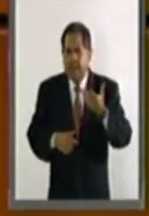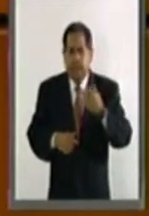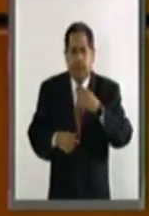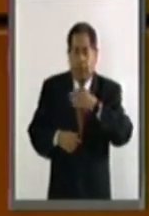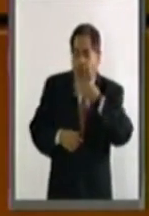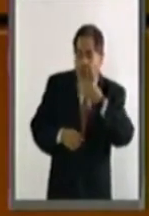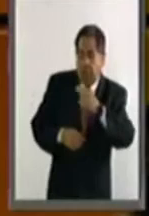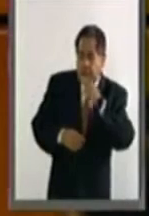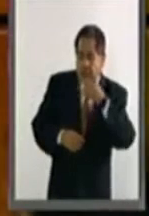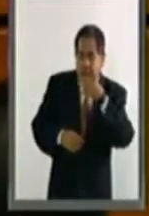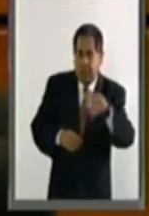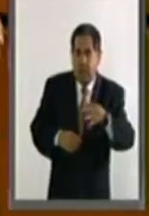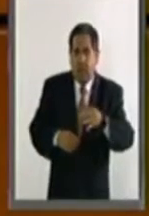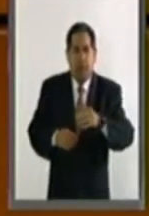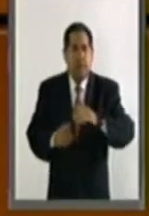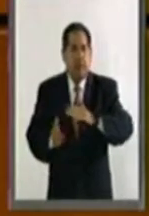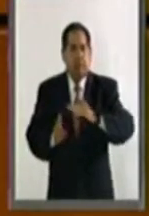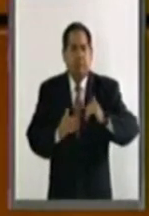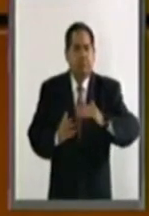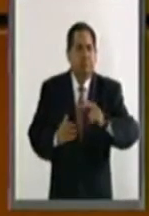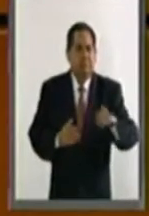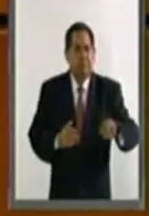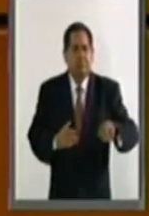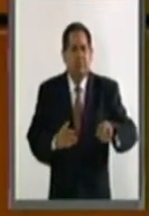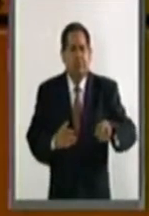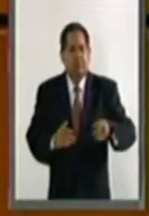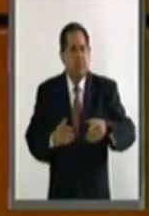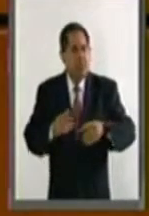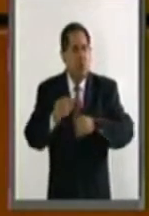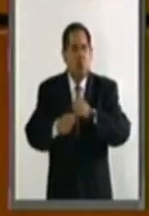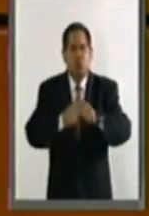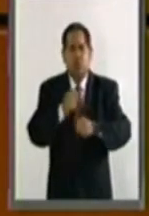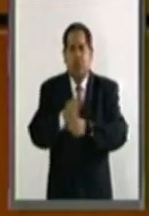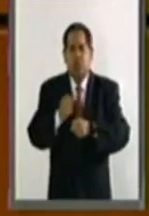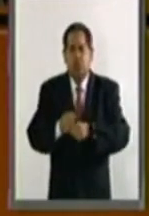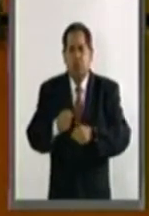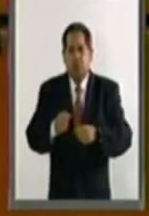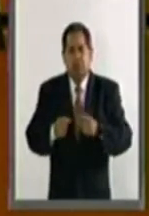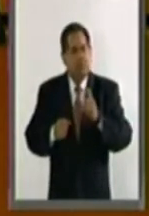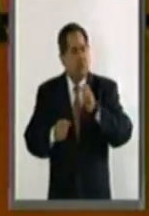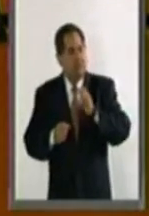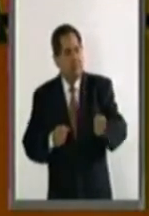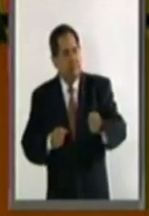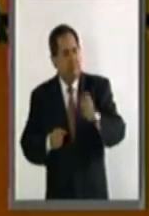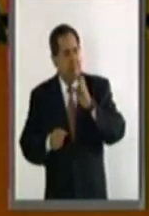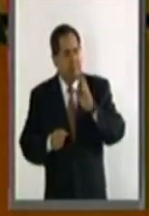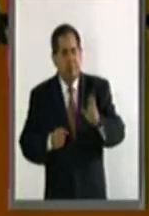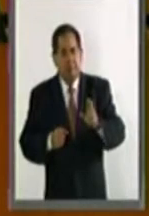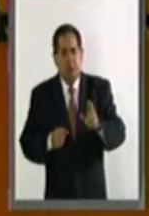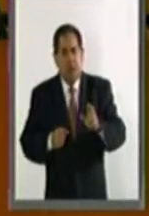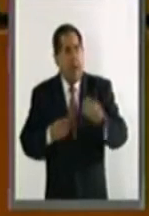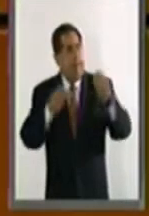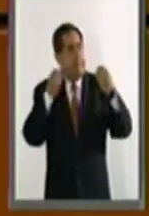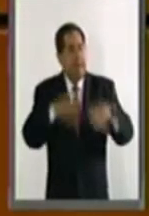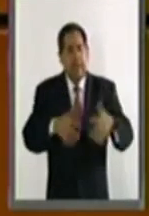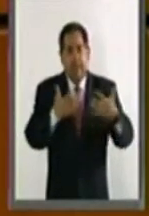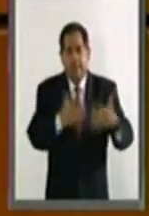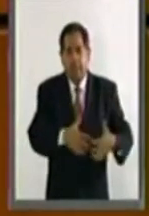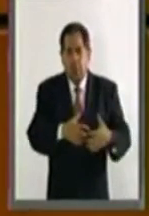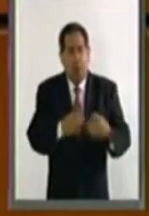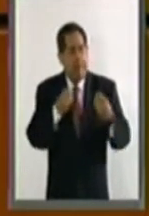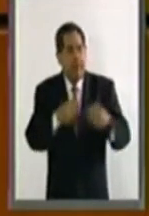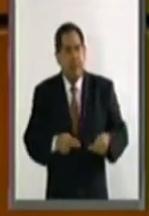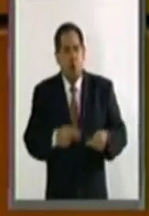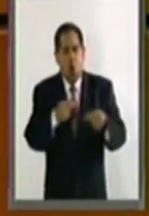notifican, pero sí les llega después de años el laudo, pero ya el laudo para perder su empresa o su